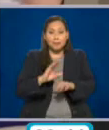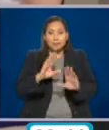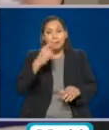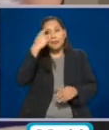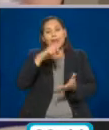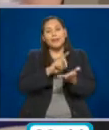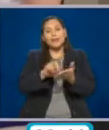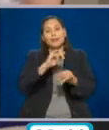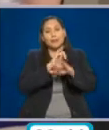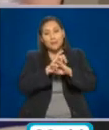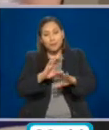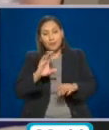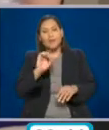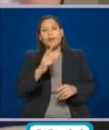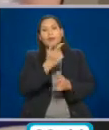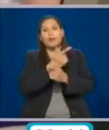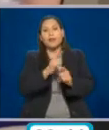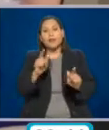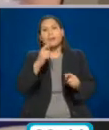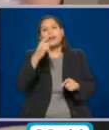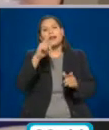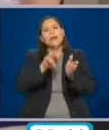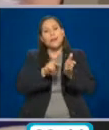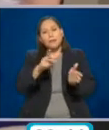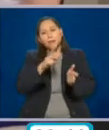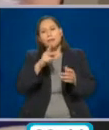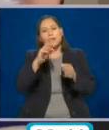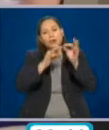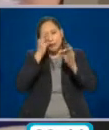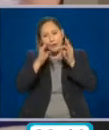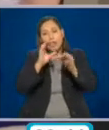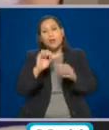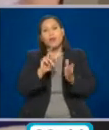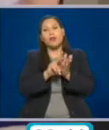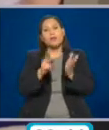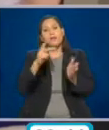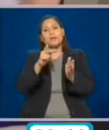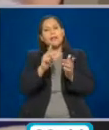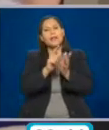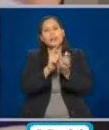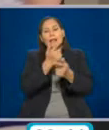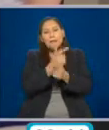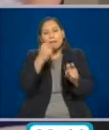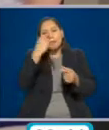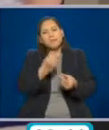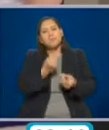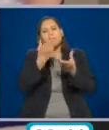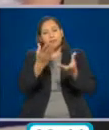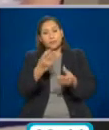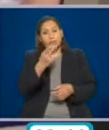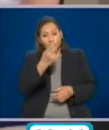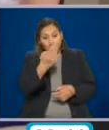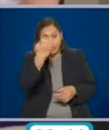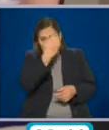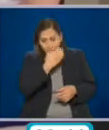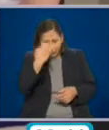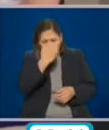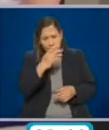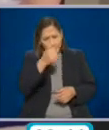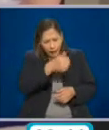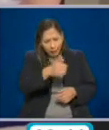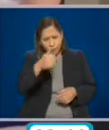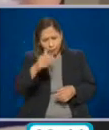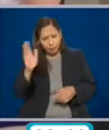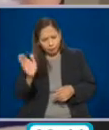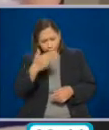la información, de la libertad de prensa, por ejemplo, o de la libertad de expresión. Son estos casos que se revisan uno por uno para ver cuál